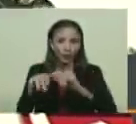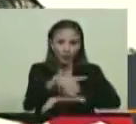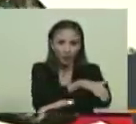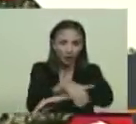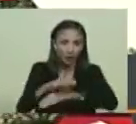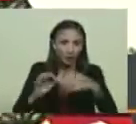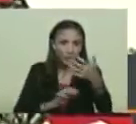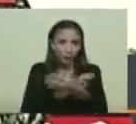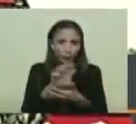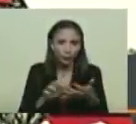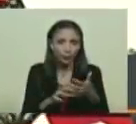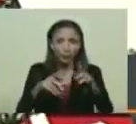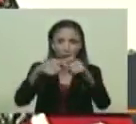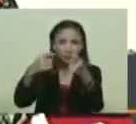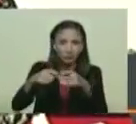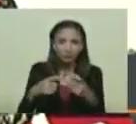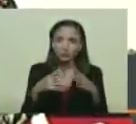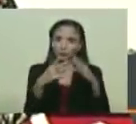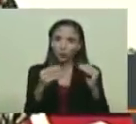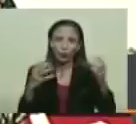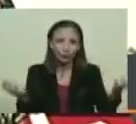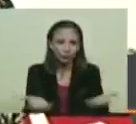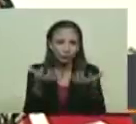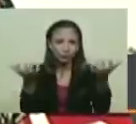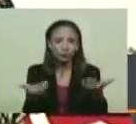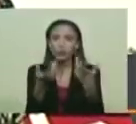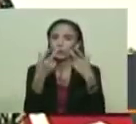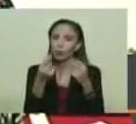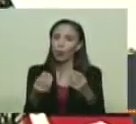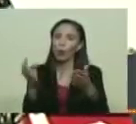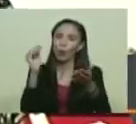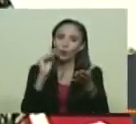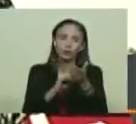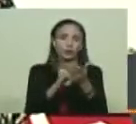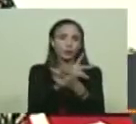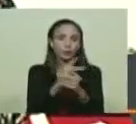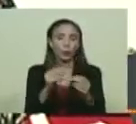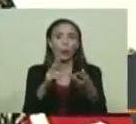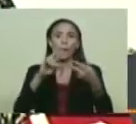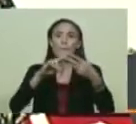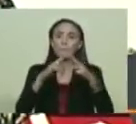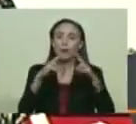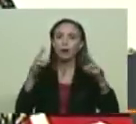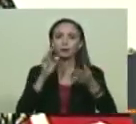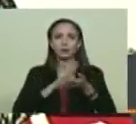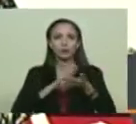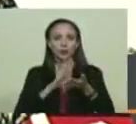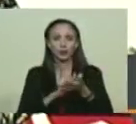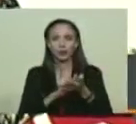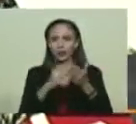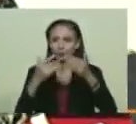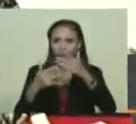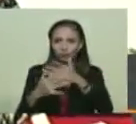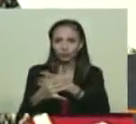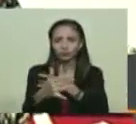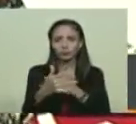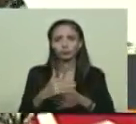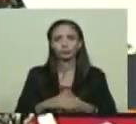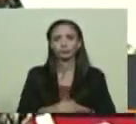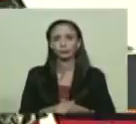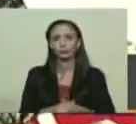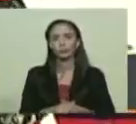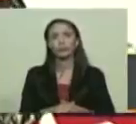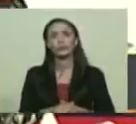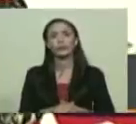o cualquier otra que se pretenda contra la seguridad, la paz y la tranquilidad de nuestro país. Así